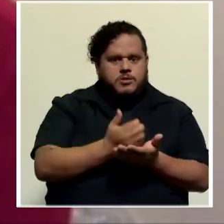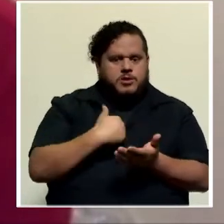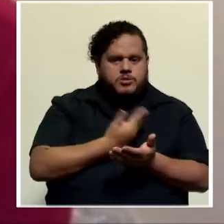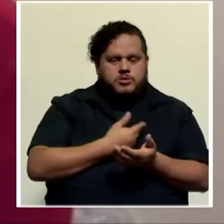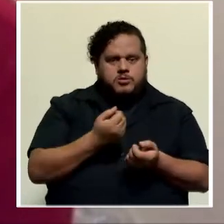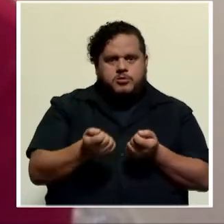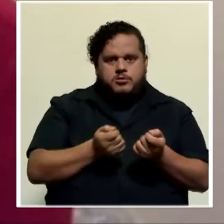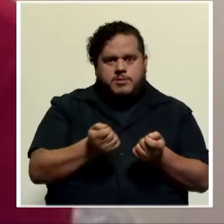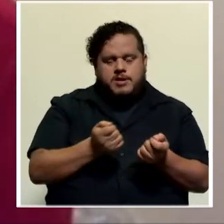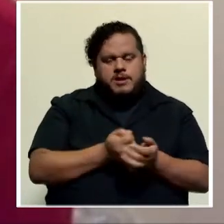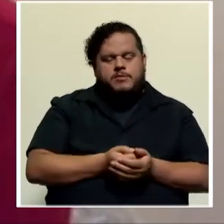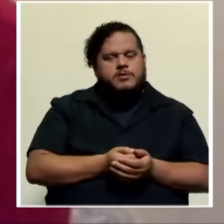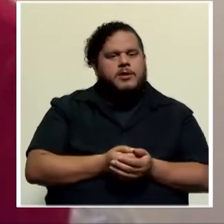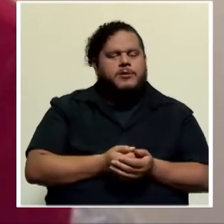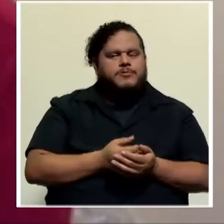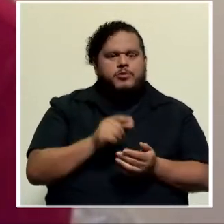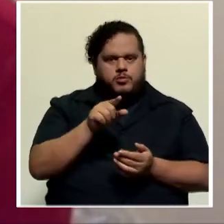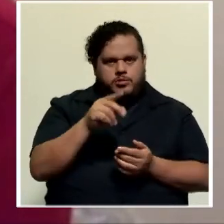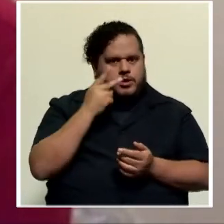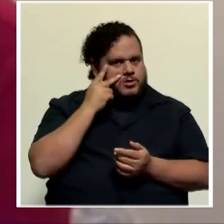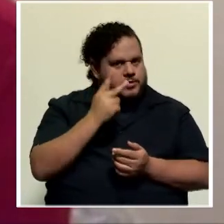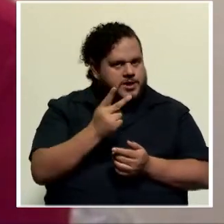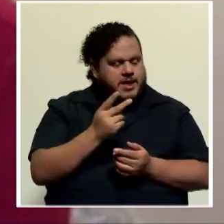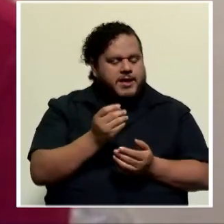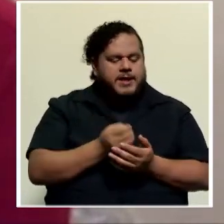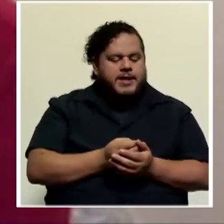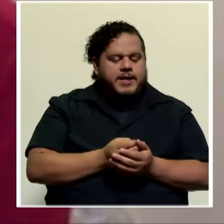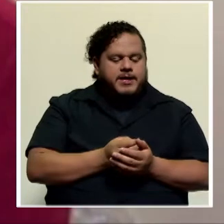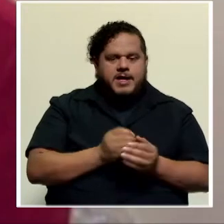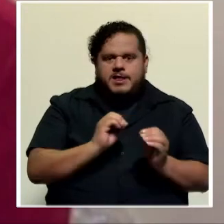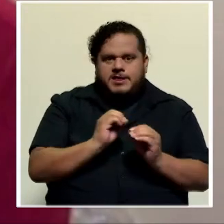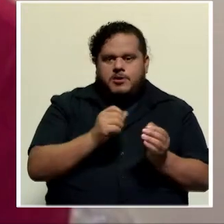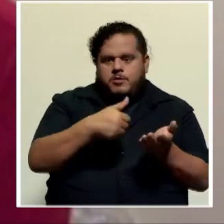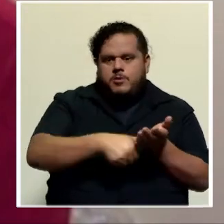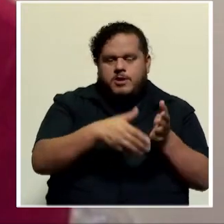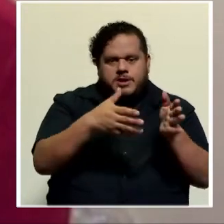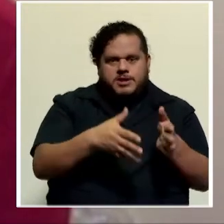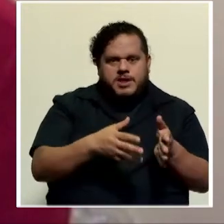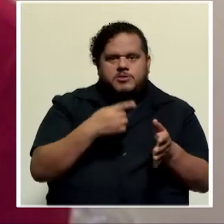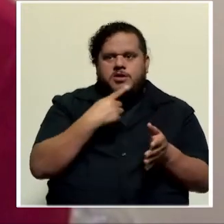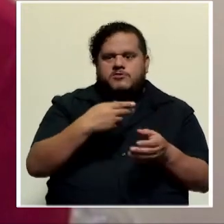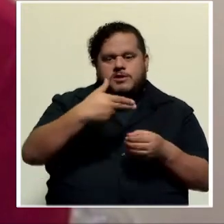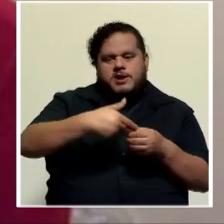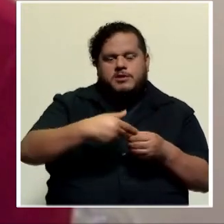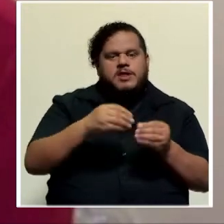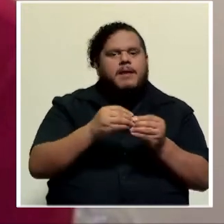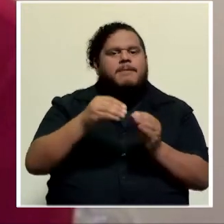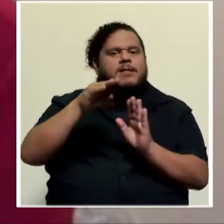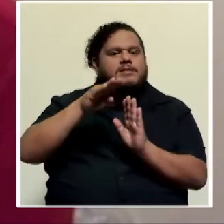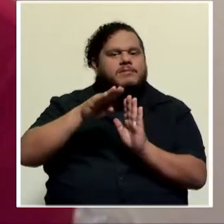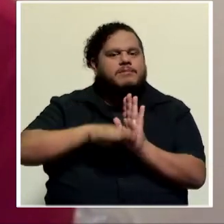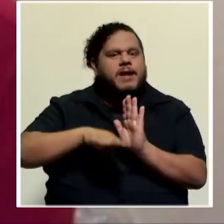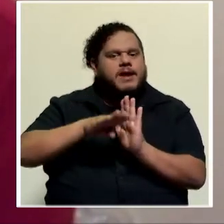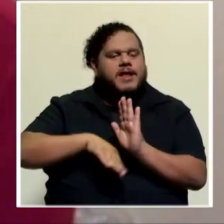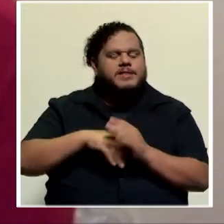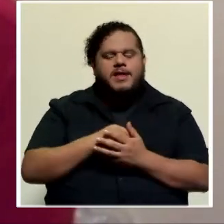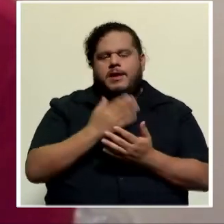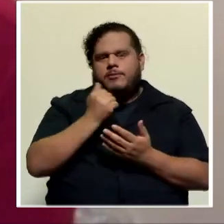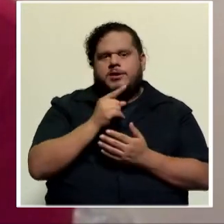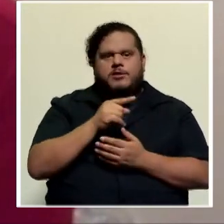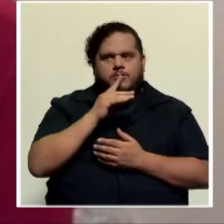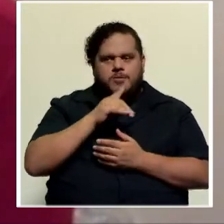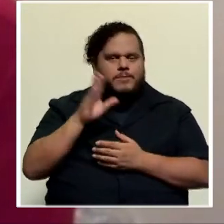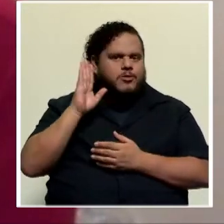No es, observarán que creo que ningún candidato ha ofrecido que la gasolina va a ser más barata, porque probablemente es una